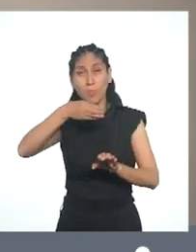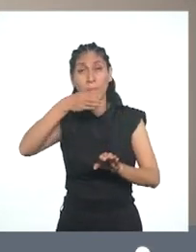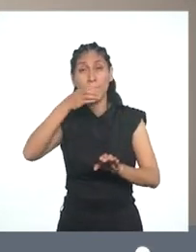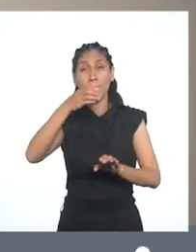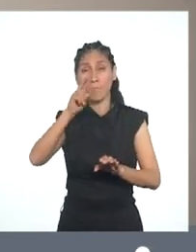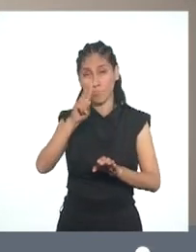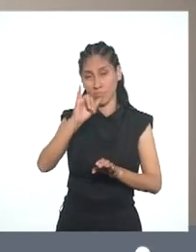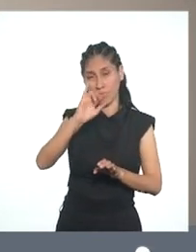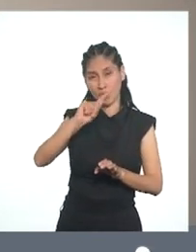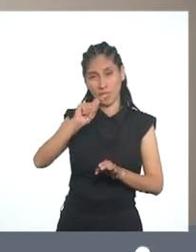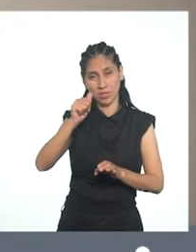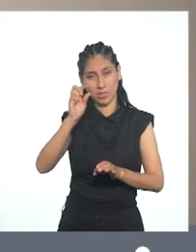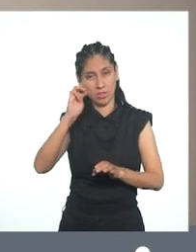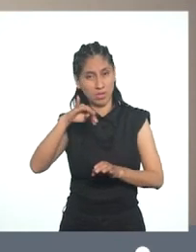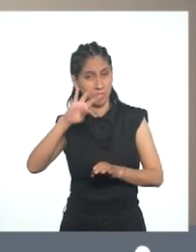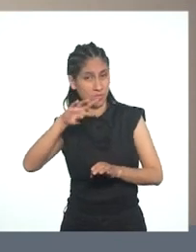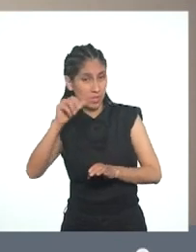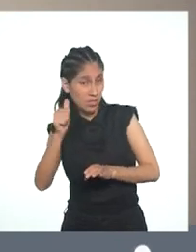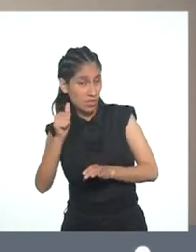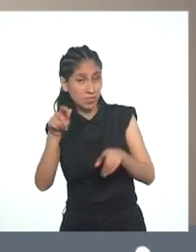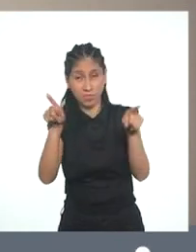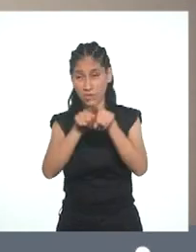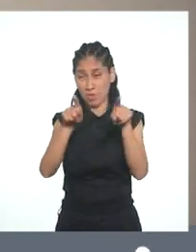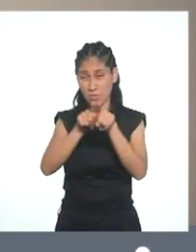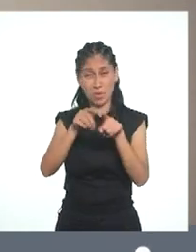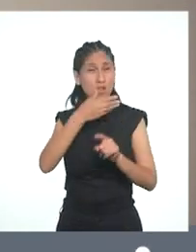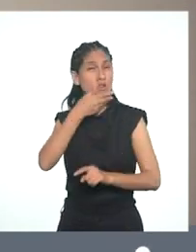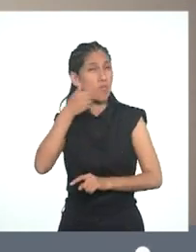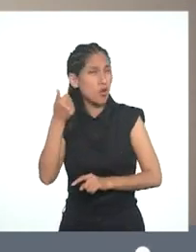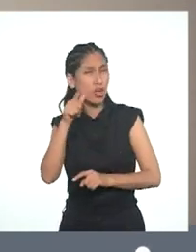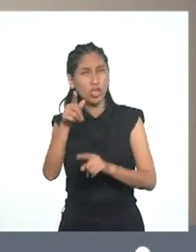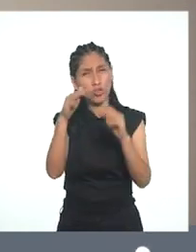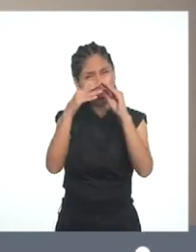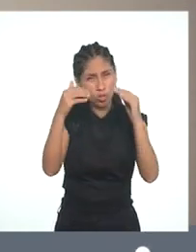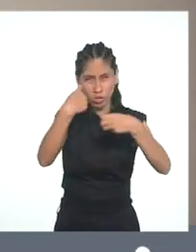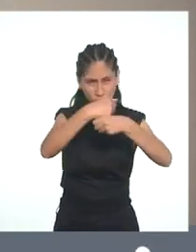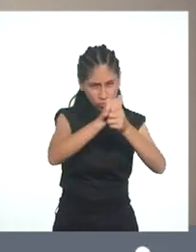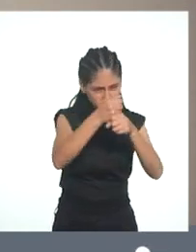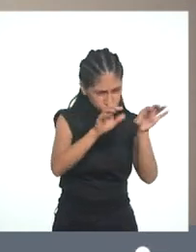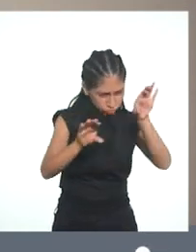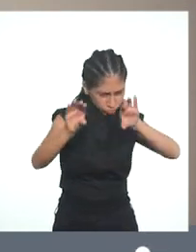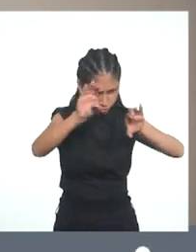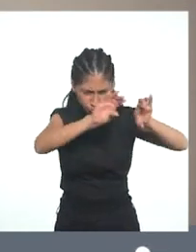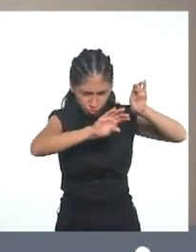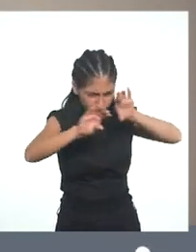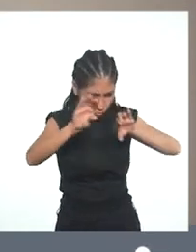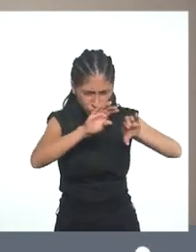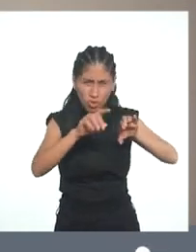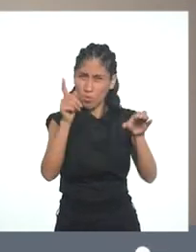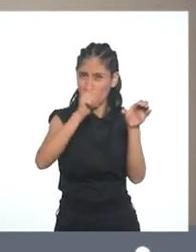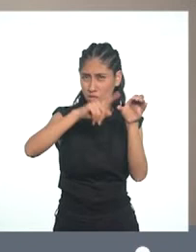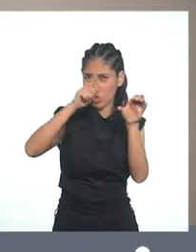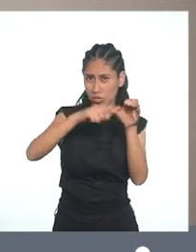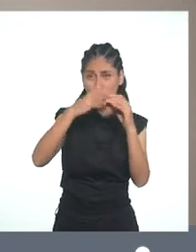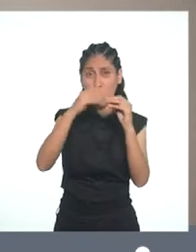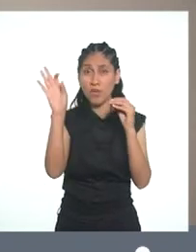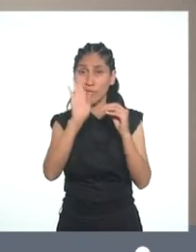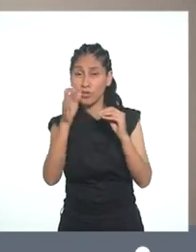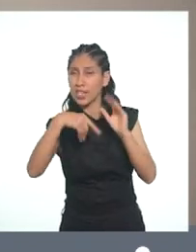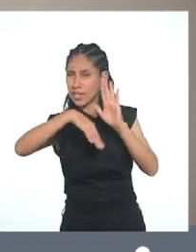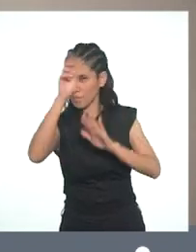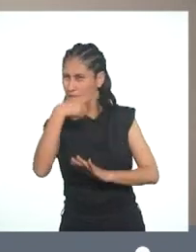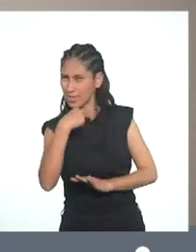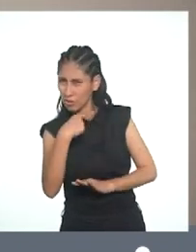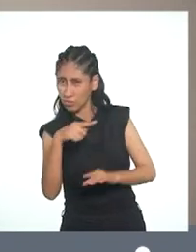para nuestra digestión y sistema inmune. Lo mejor de hacerlo en casa es que puedes saborizarlo con la fruta que más quieras y